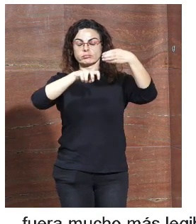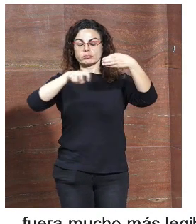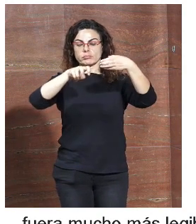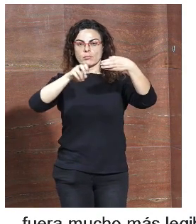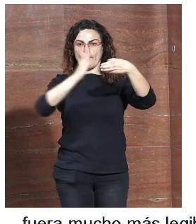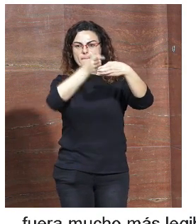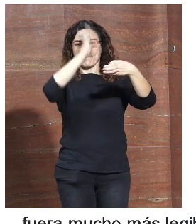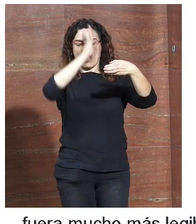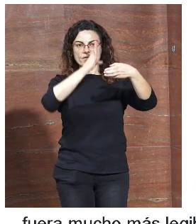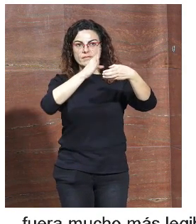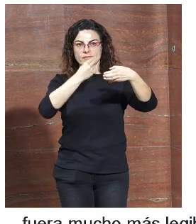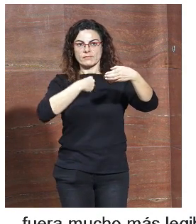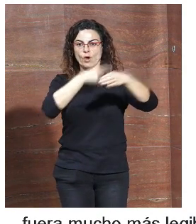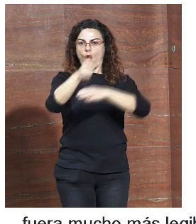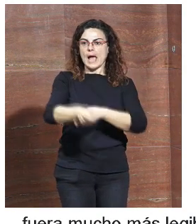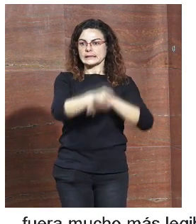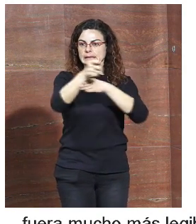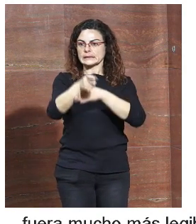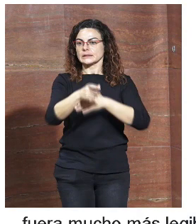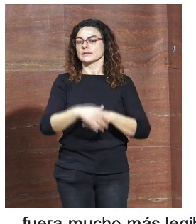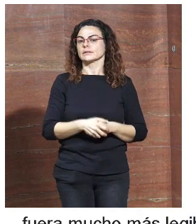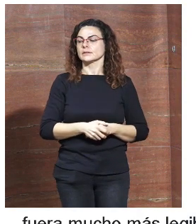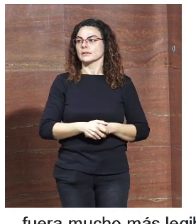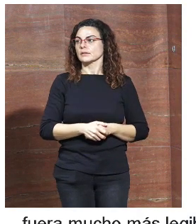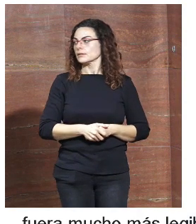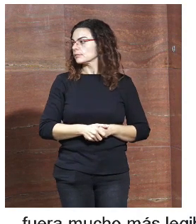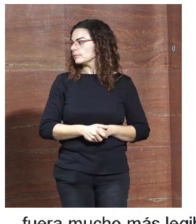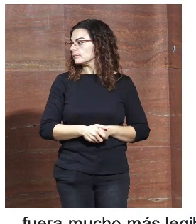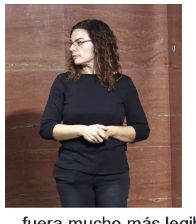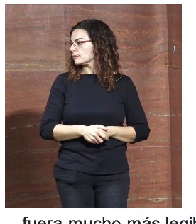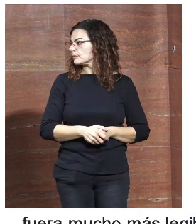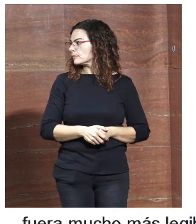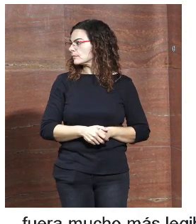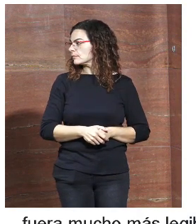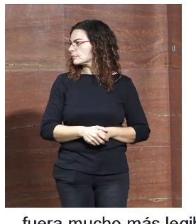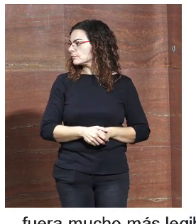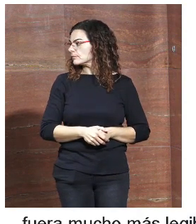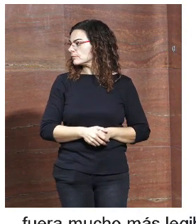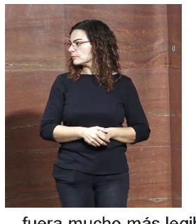cada golpe con los extintores tremendo.